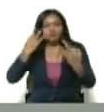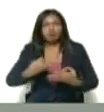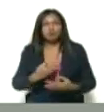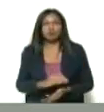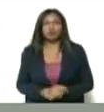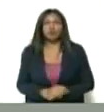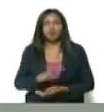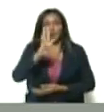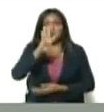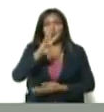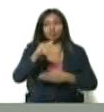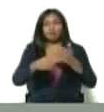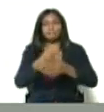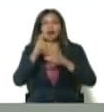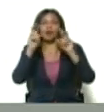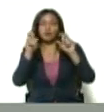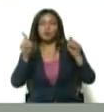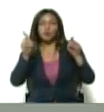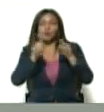4 casos nuevos.